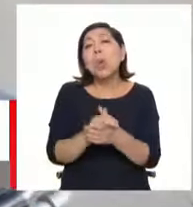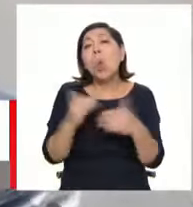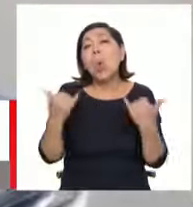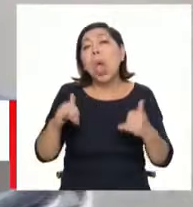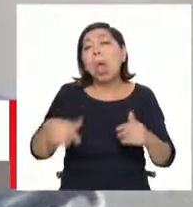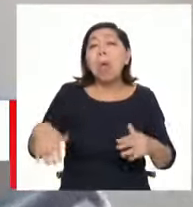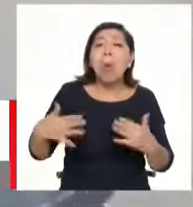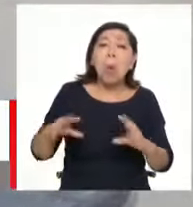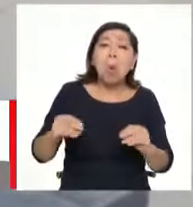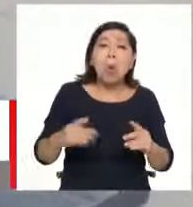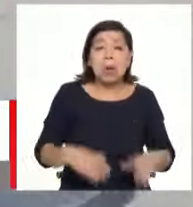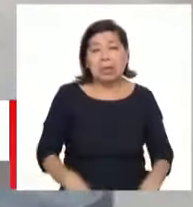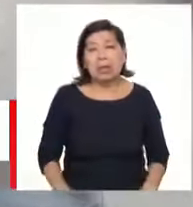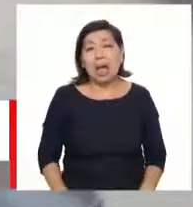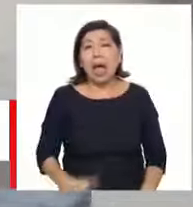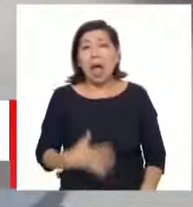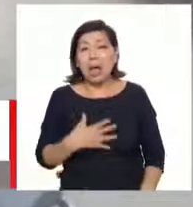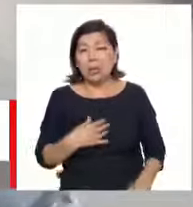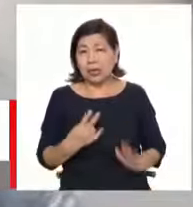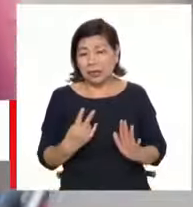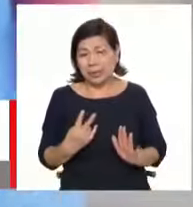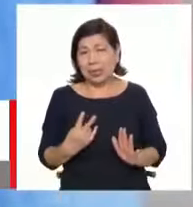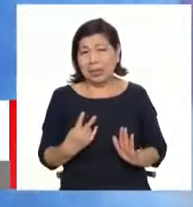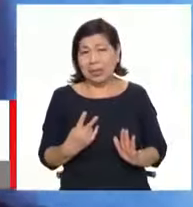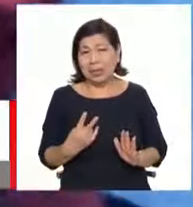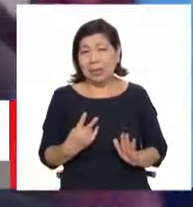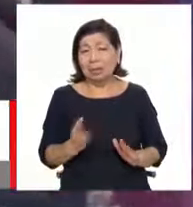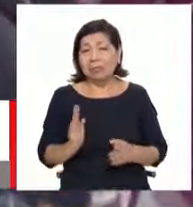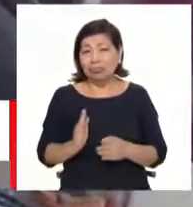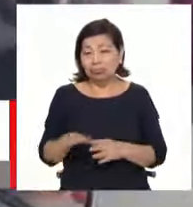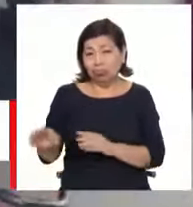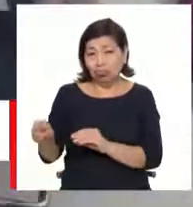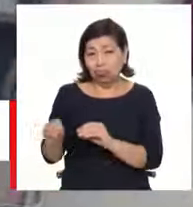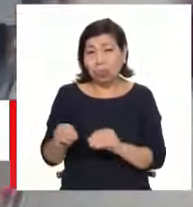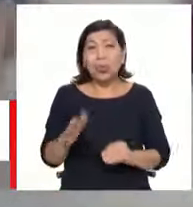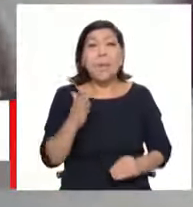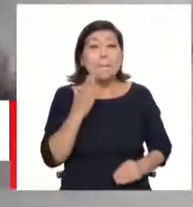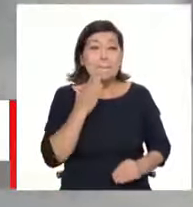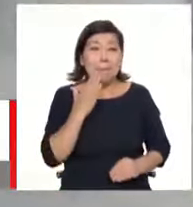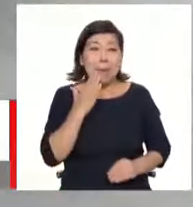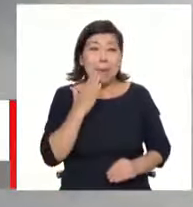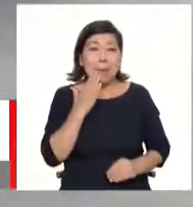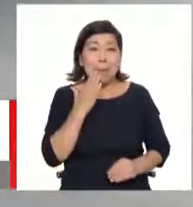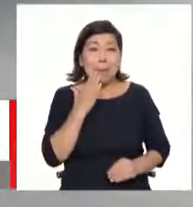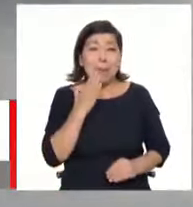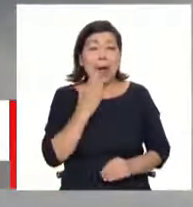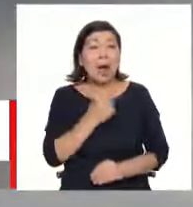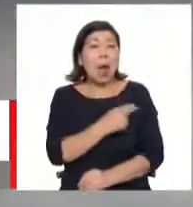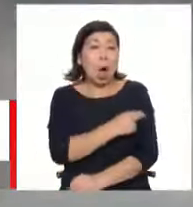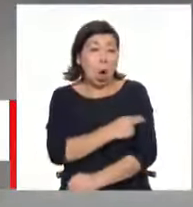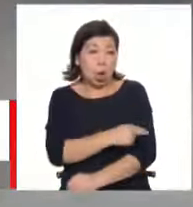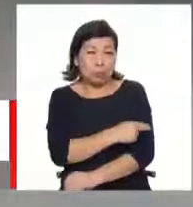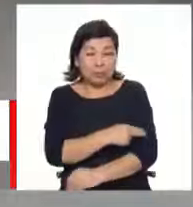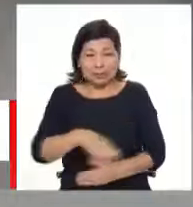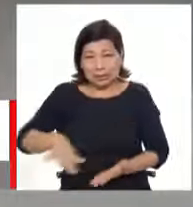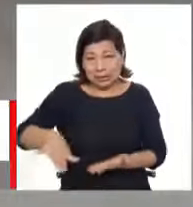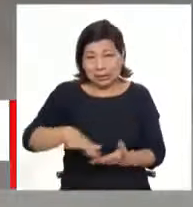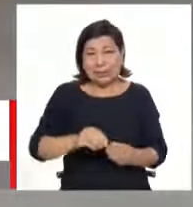compañeras. La menor de 7 años inicialmente fue llevada por su madre a la posta de salud de la